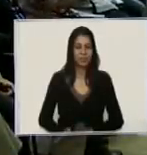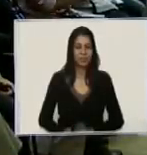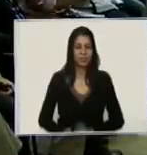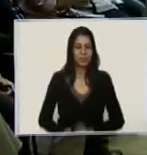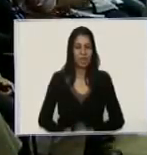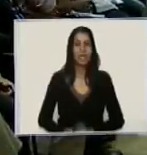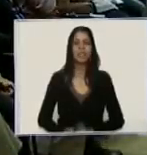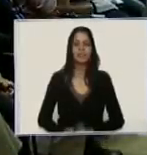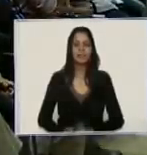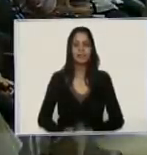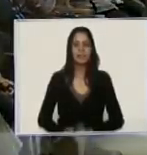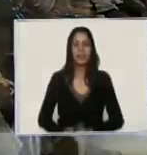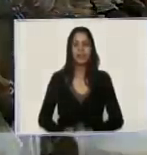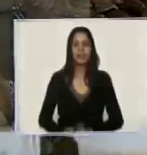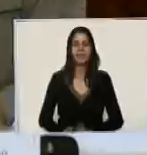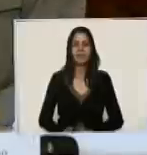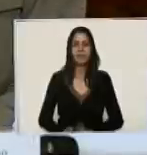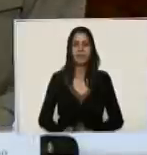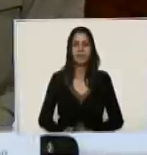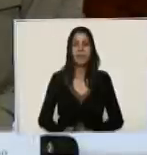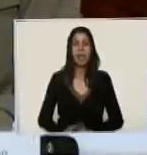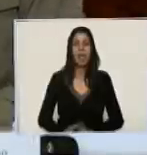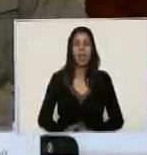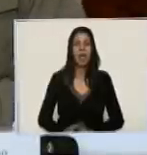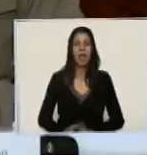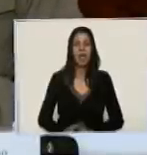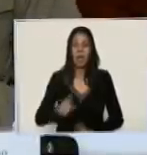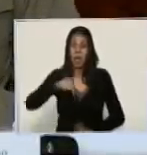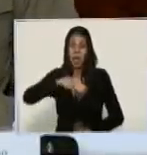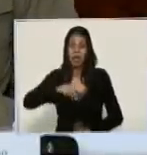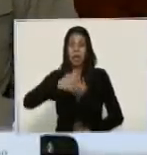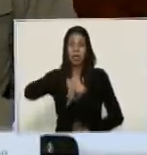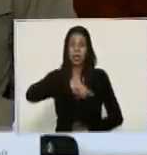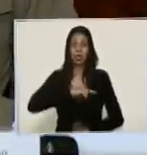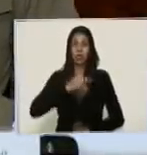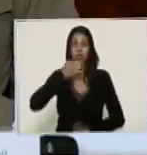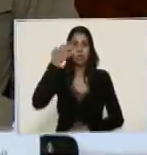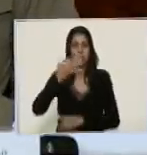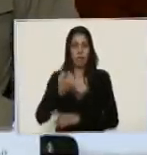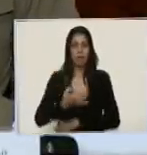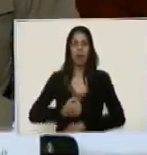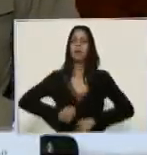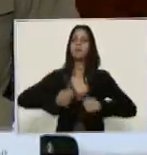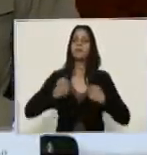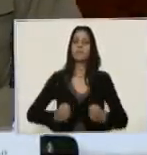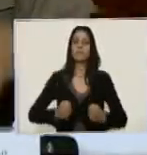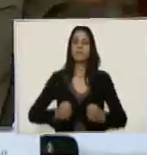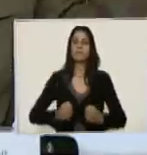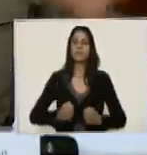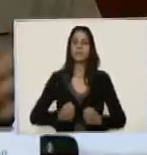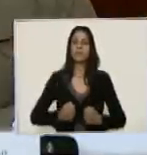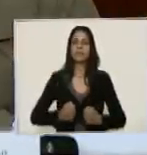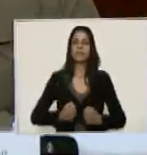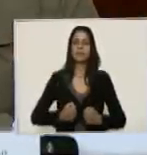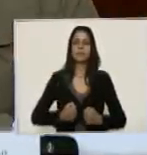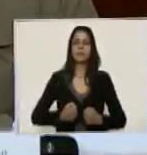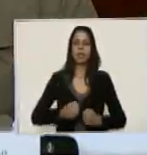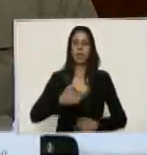Y uno, desde aquí convertirse en verdad, como en ese faro.